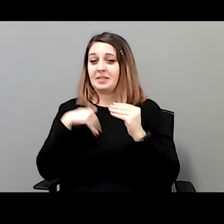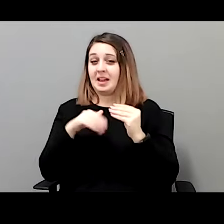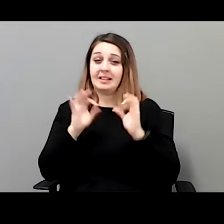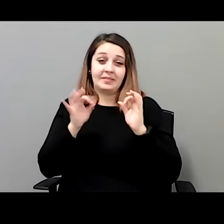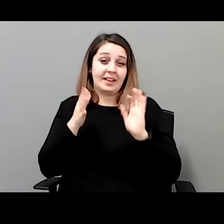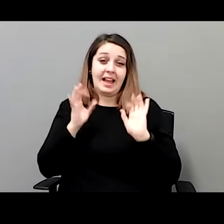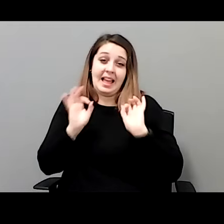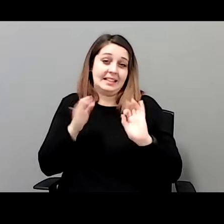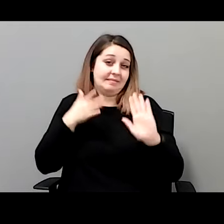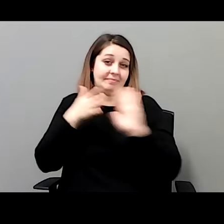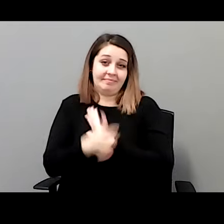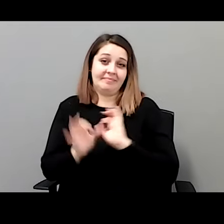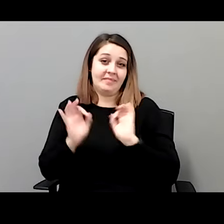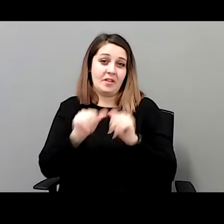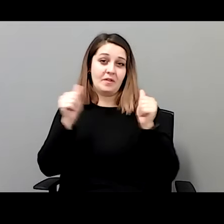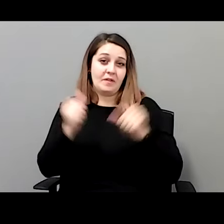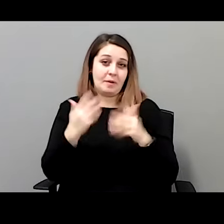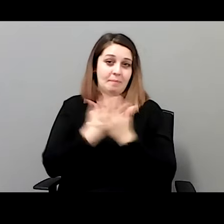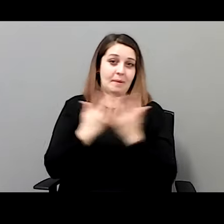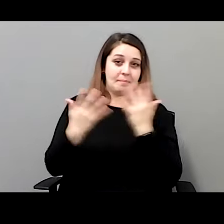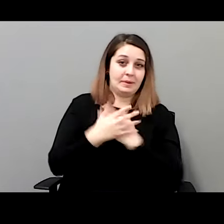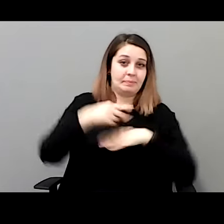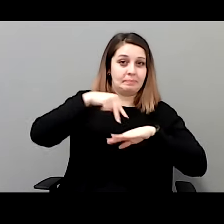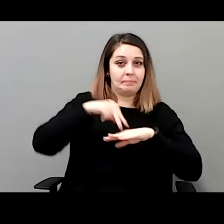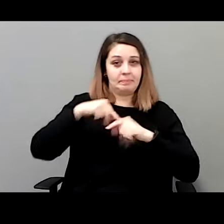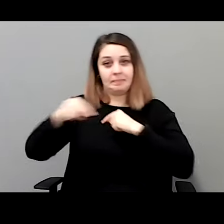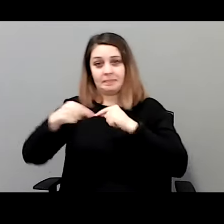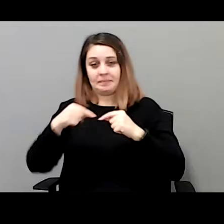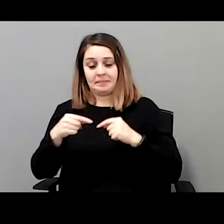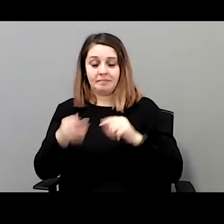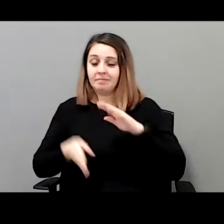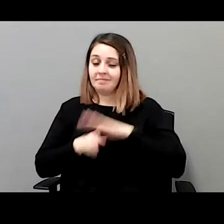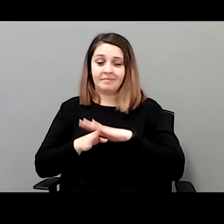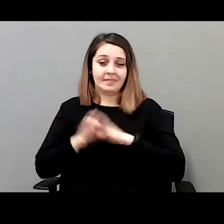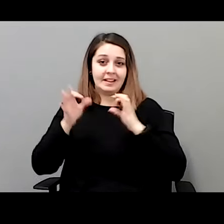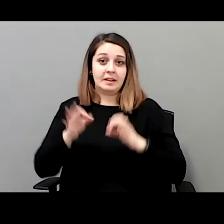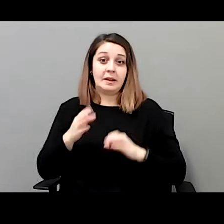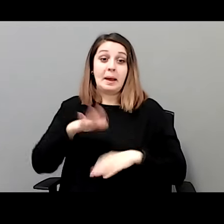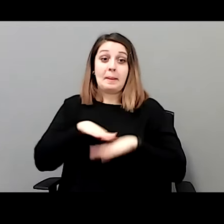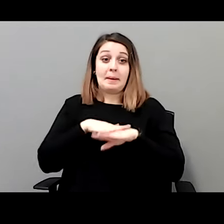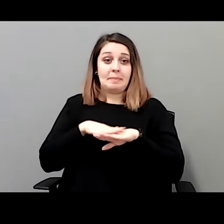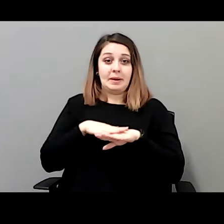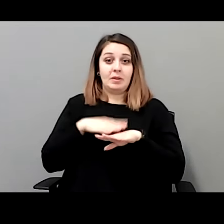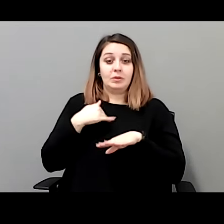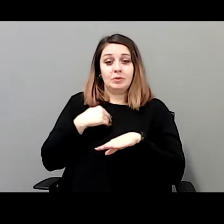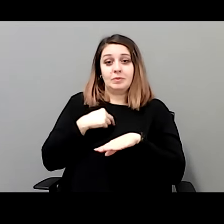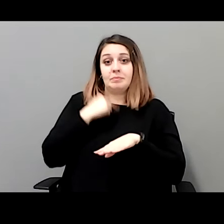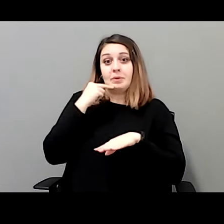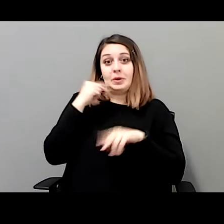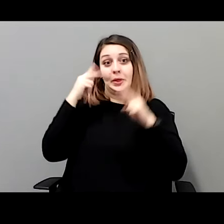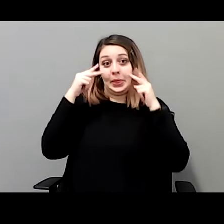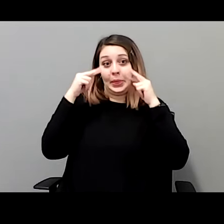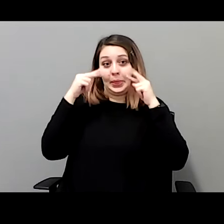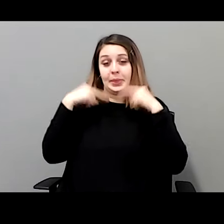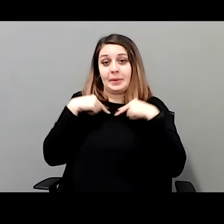¿no? este formato mixto. Y bueno, disculparme que esté un poco